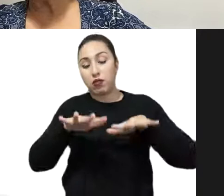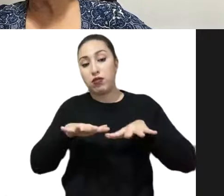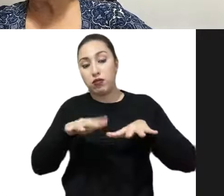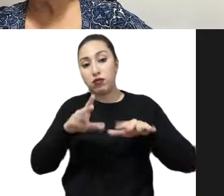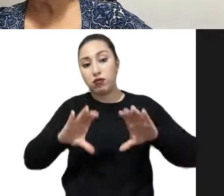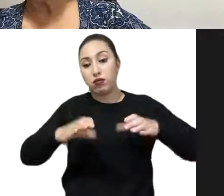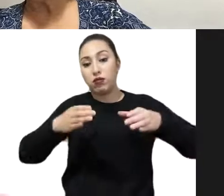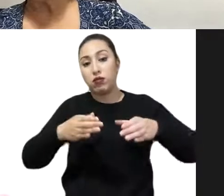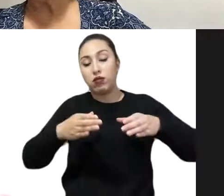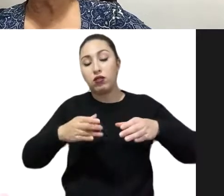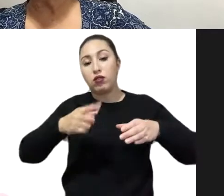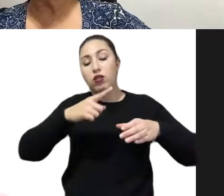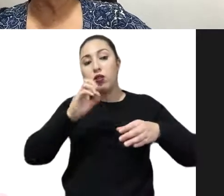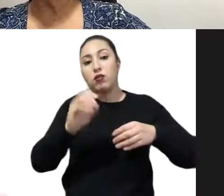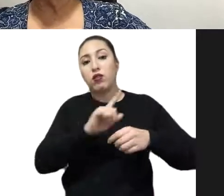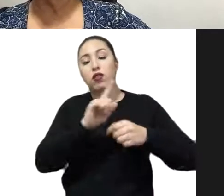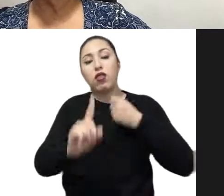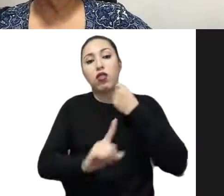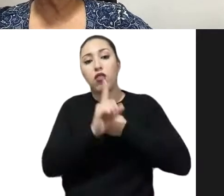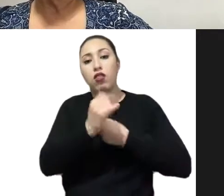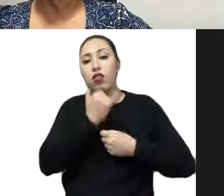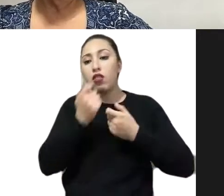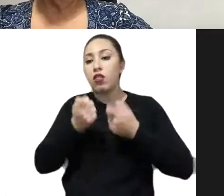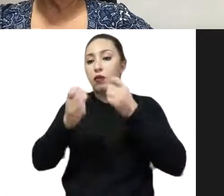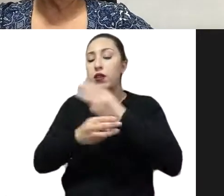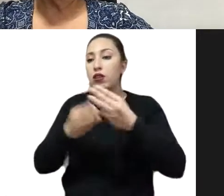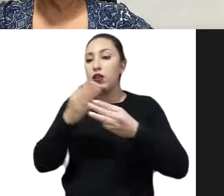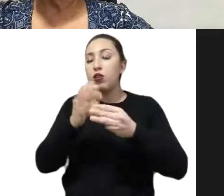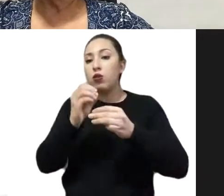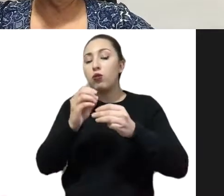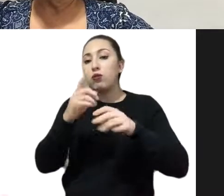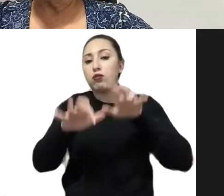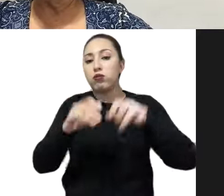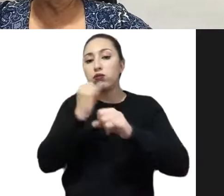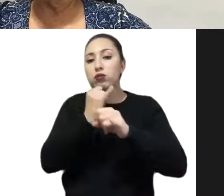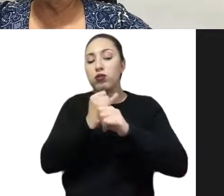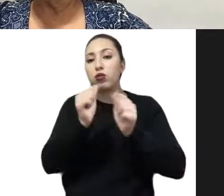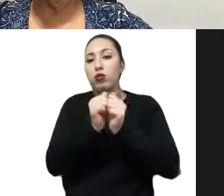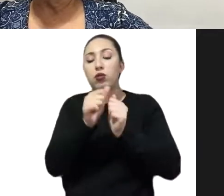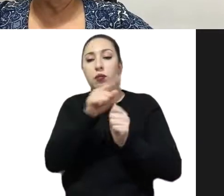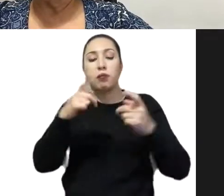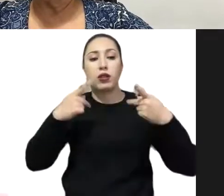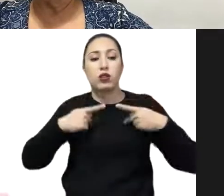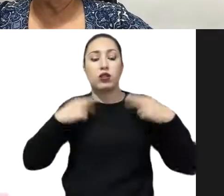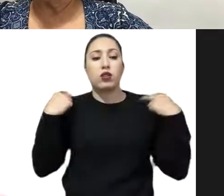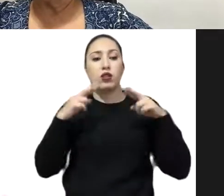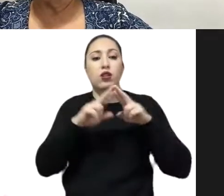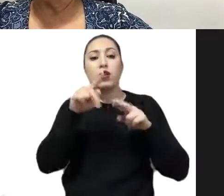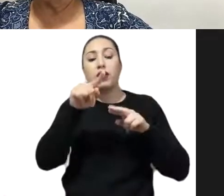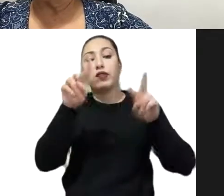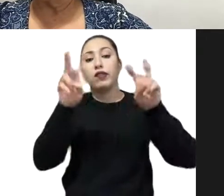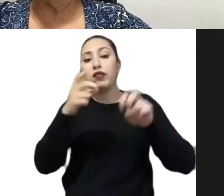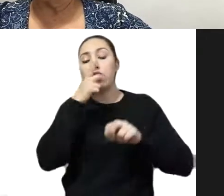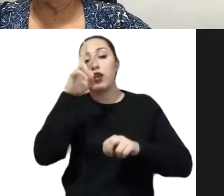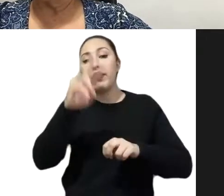dotar de equipos de cómputo y darles acceso a internet a los docentes, argumentando alguna carga presupuestal bajo la premisa de la